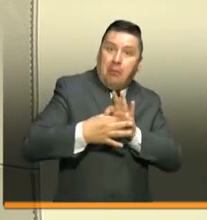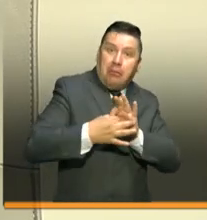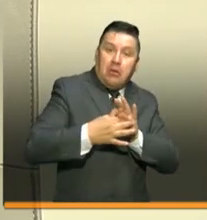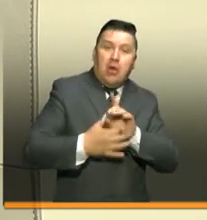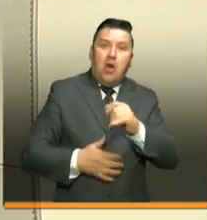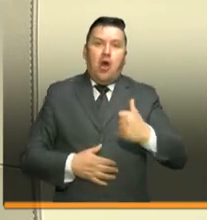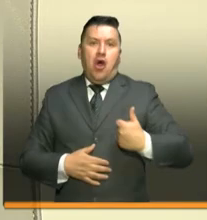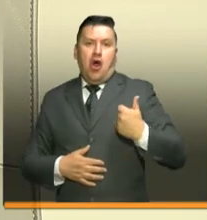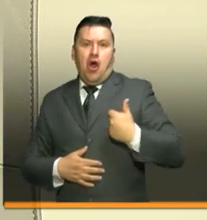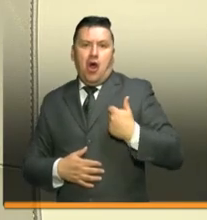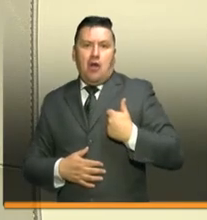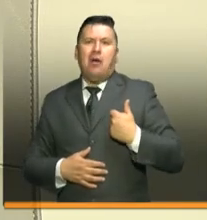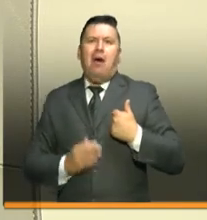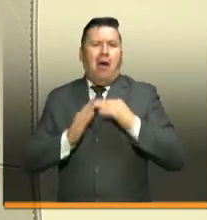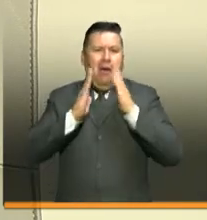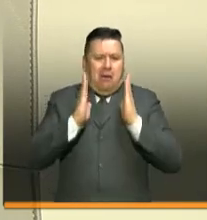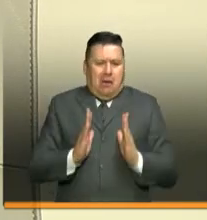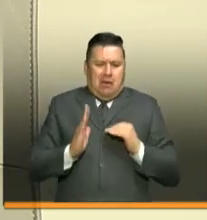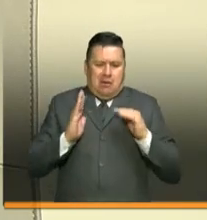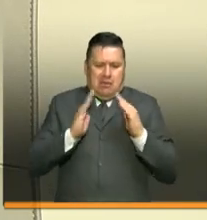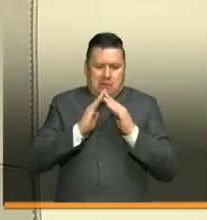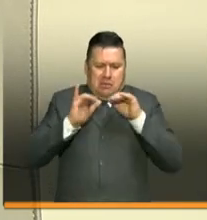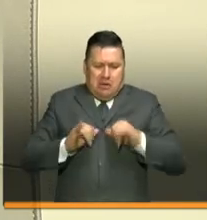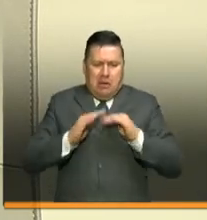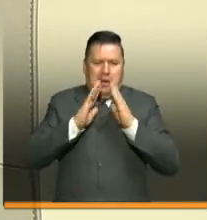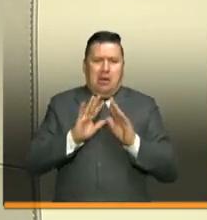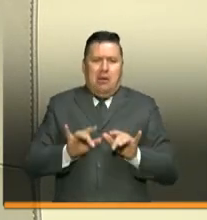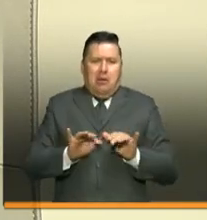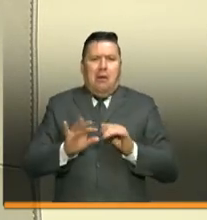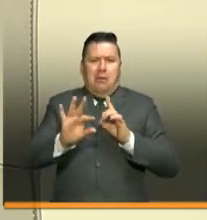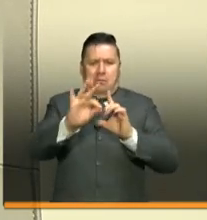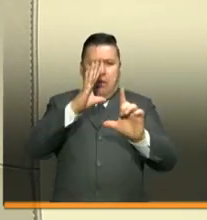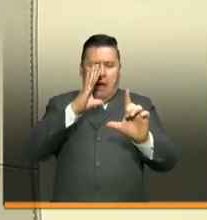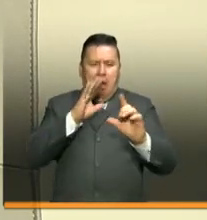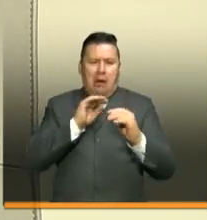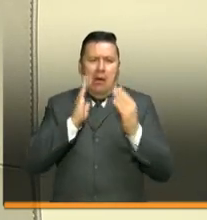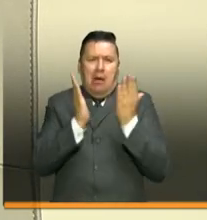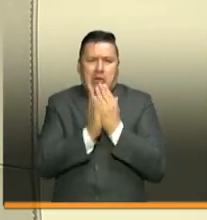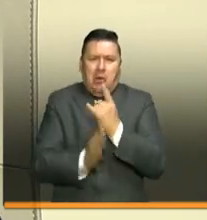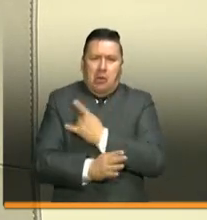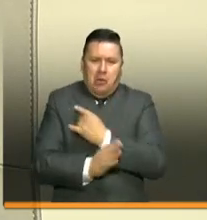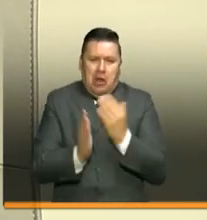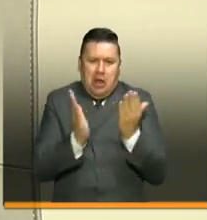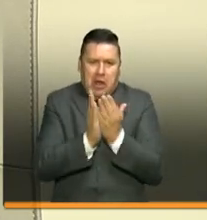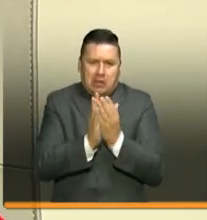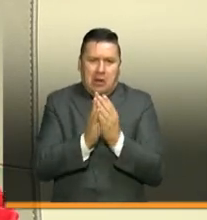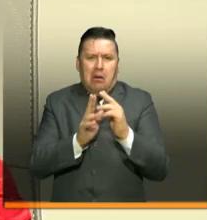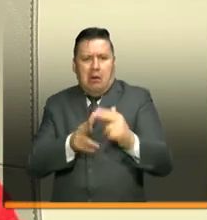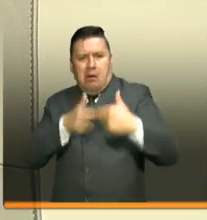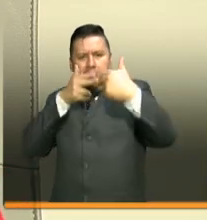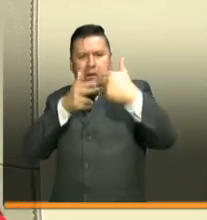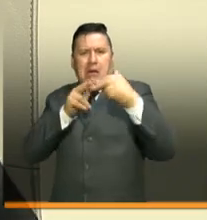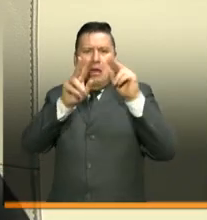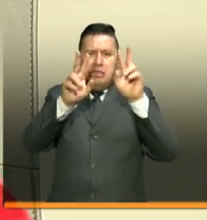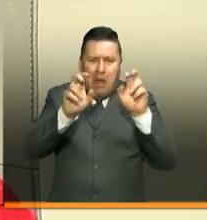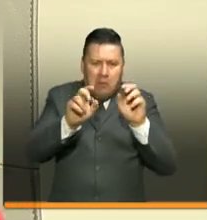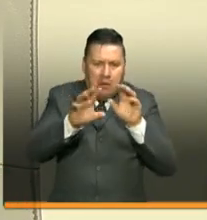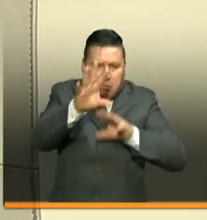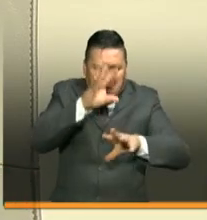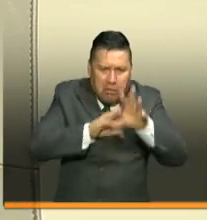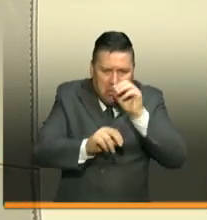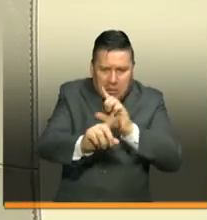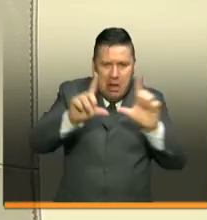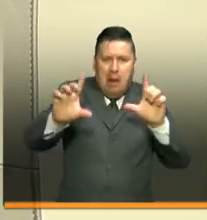que los jóvenes puedan estar desde casa y lo hagan a través de plataformas, a través de educación remota, contenidos y